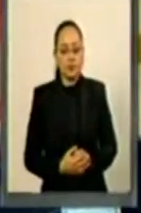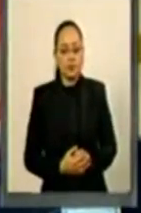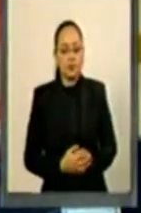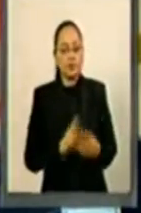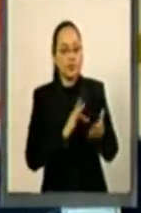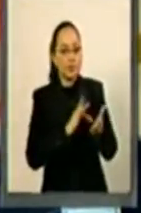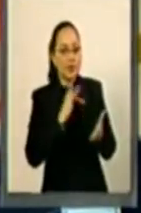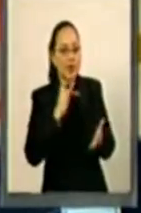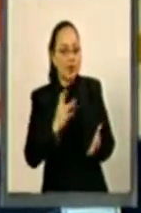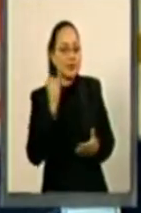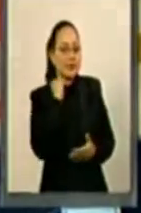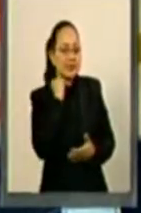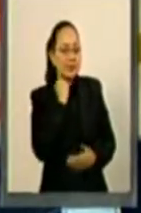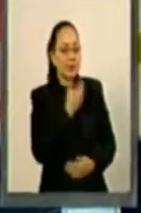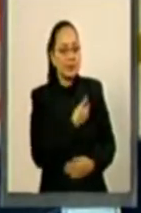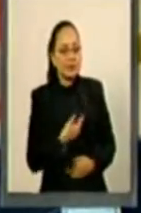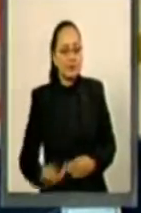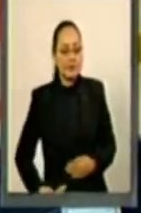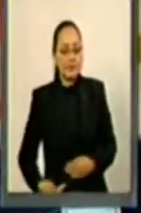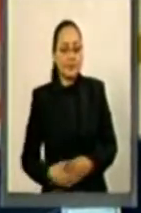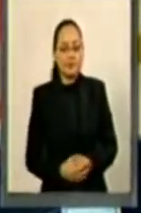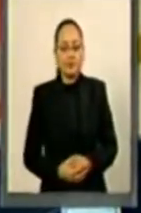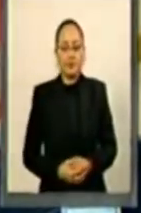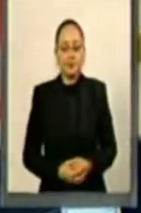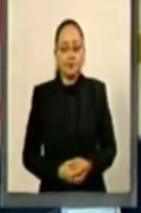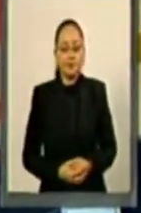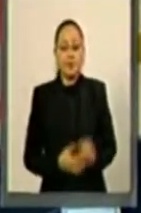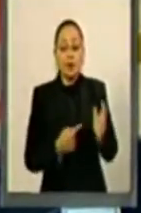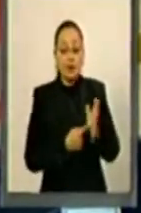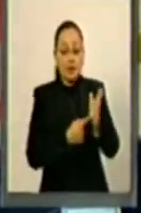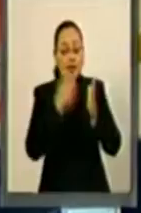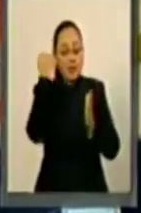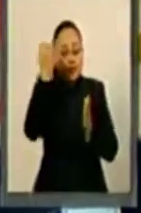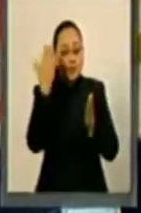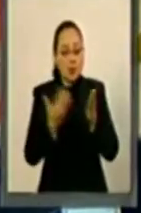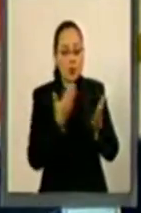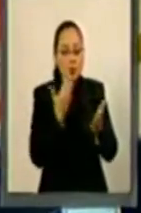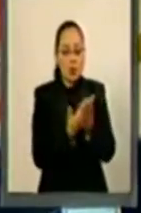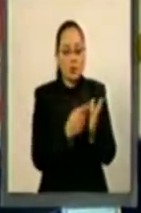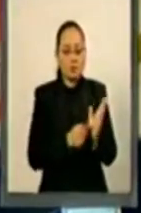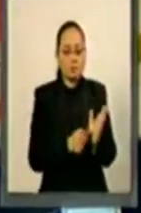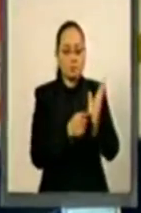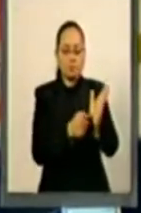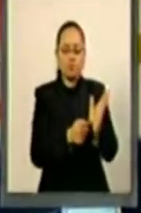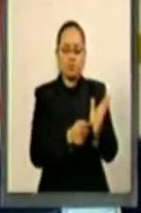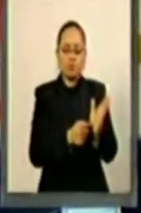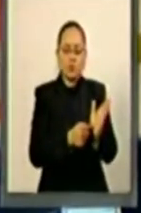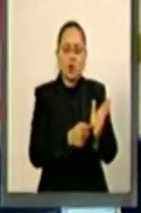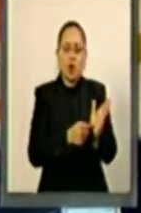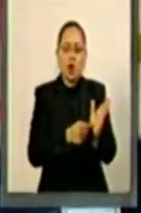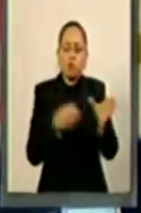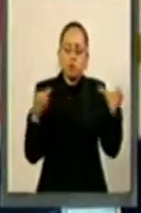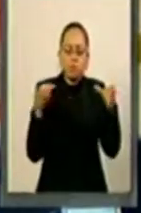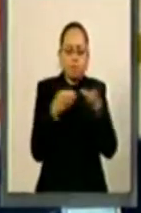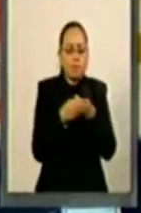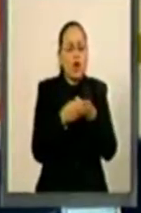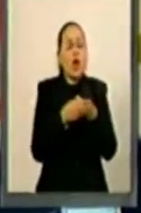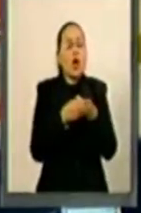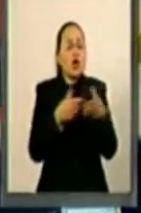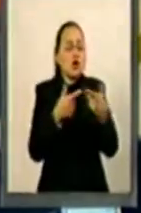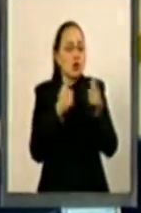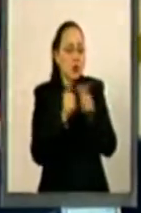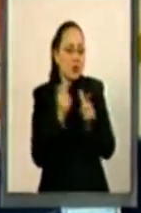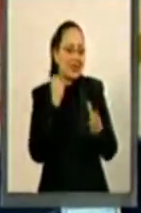Gracias, senador presidente. La presente iniciativa que suscribimos un grupo de senadores del